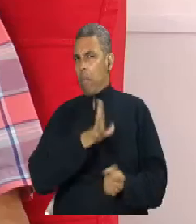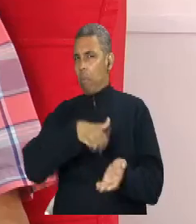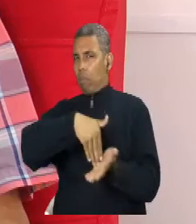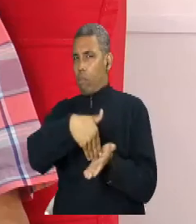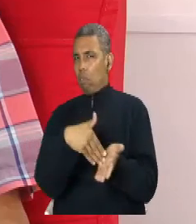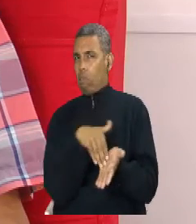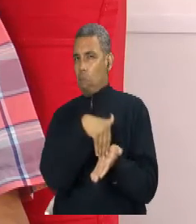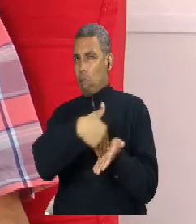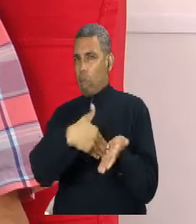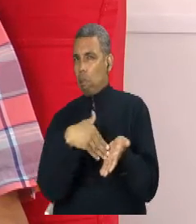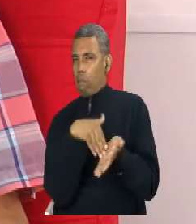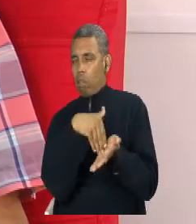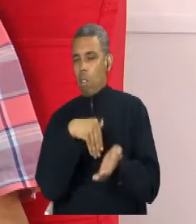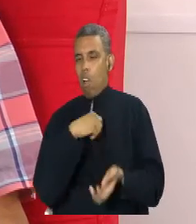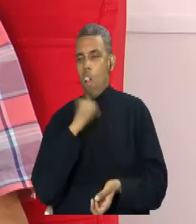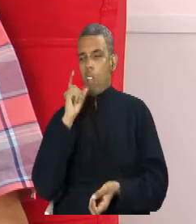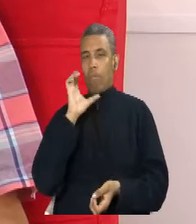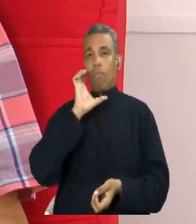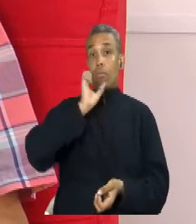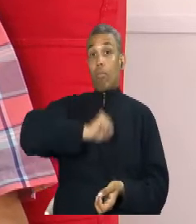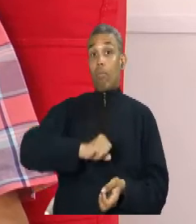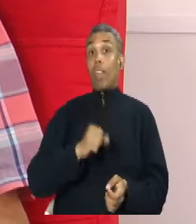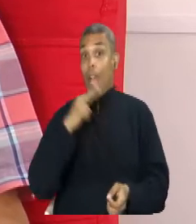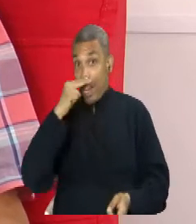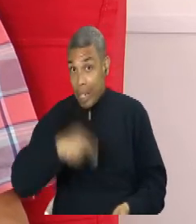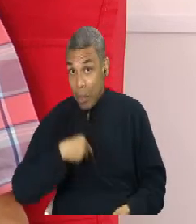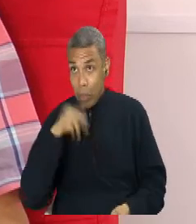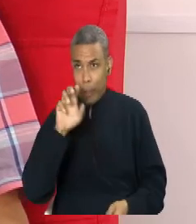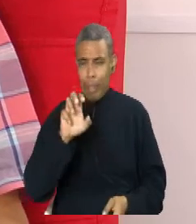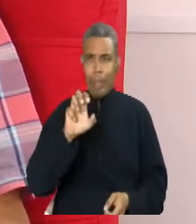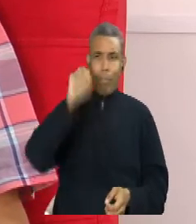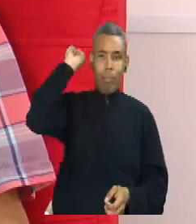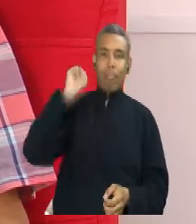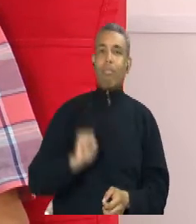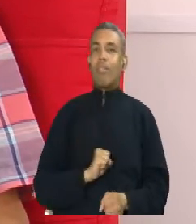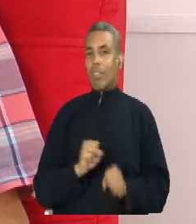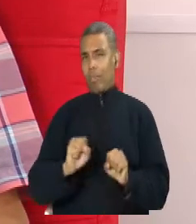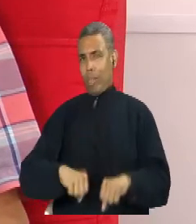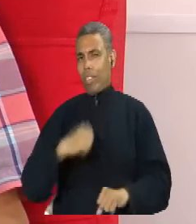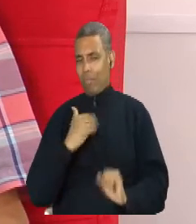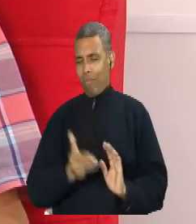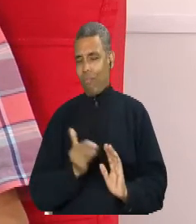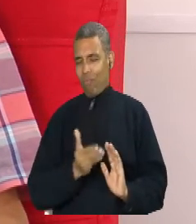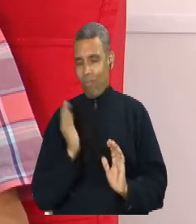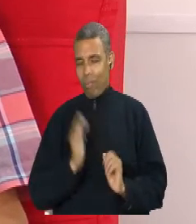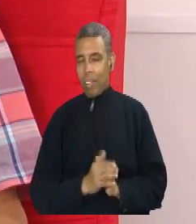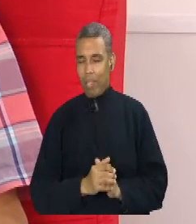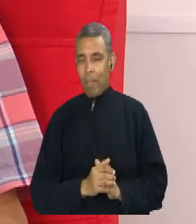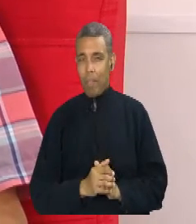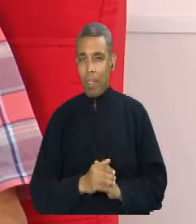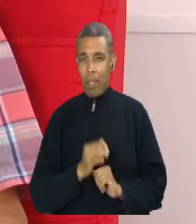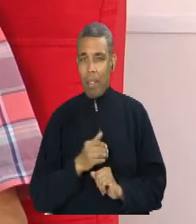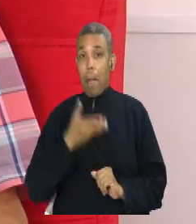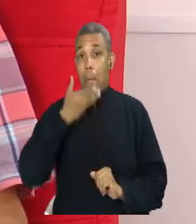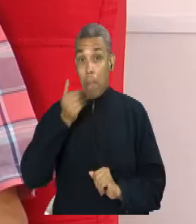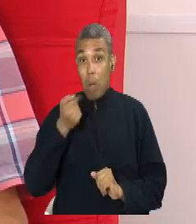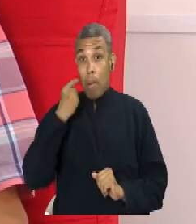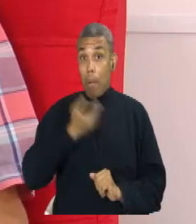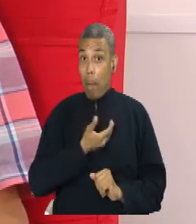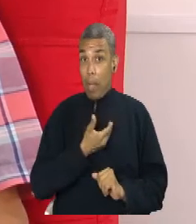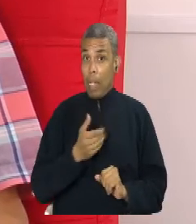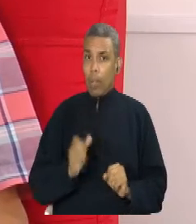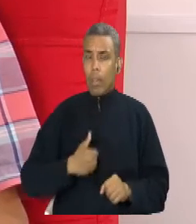que ser consecuentes con la crianza es saber también ejercer la autoridad y en el momento que hay que decir que no no